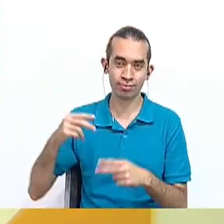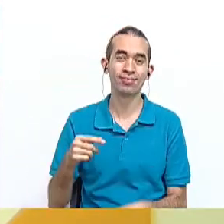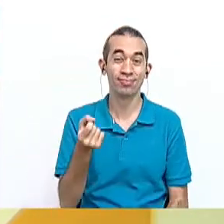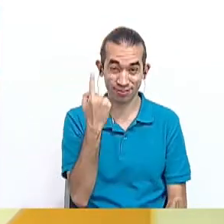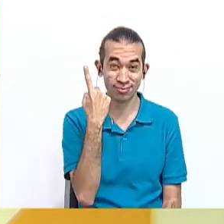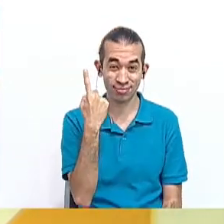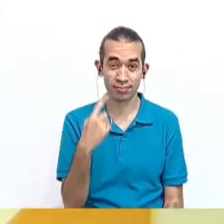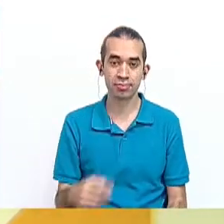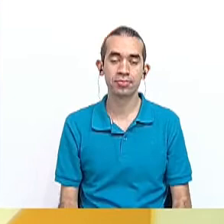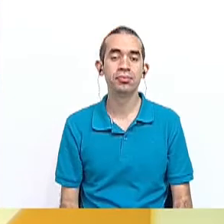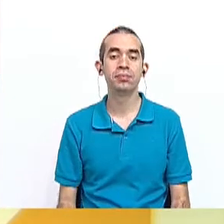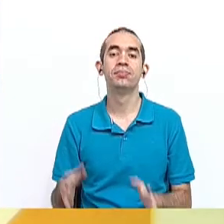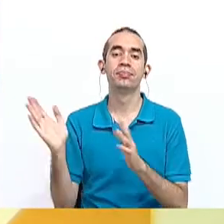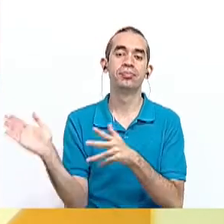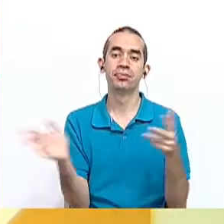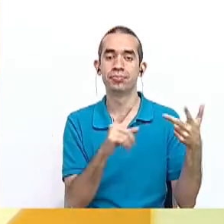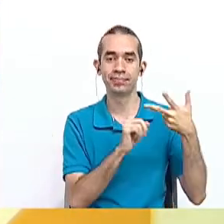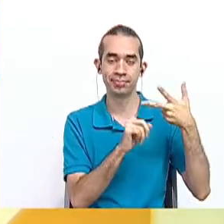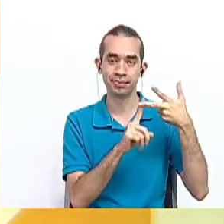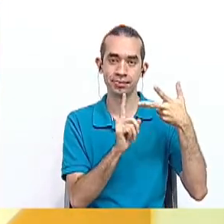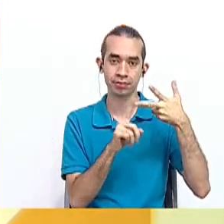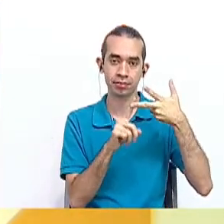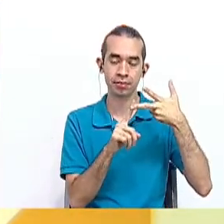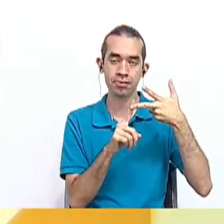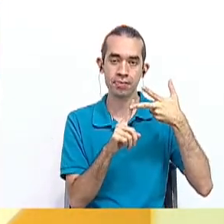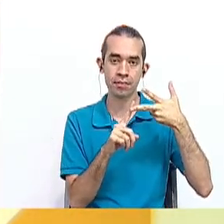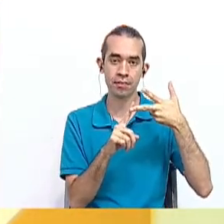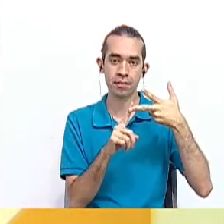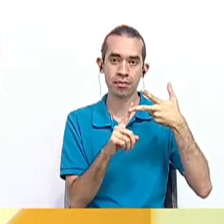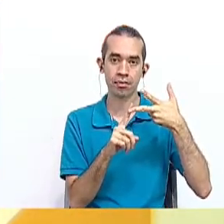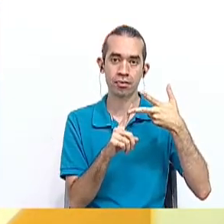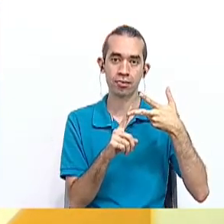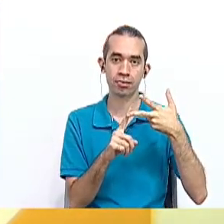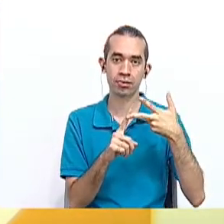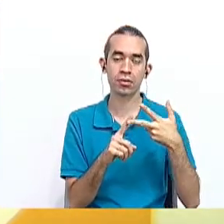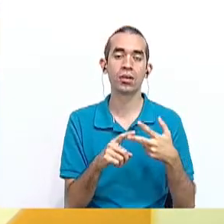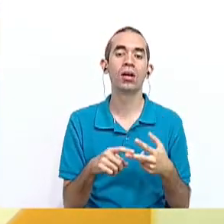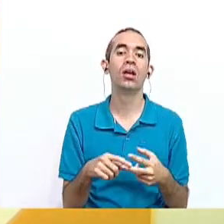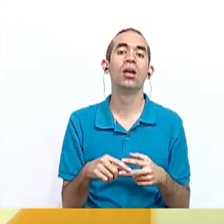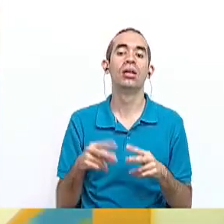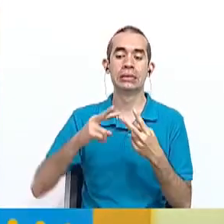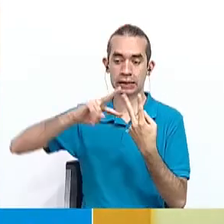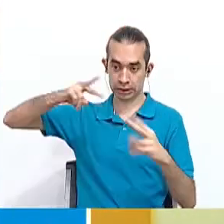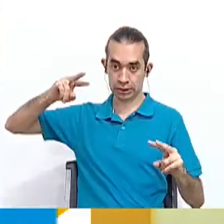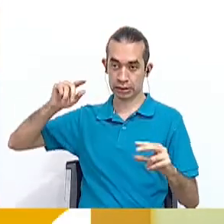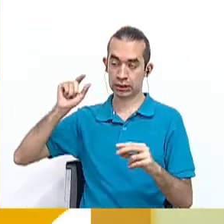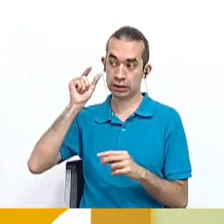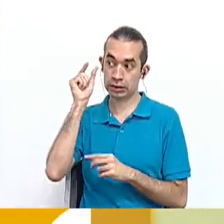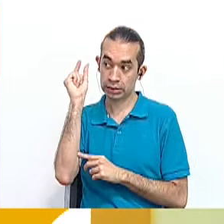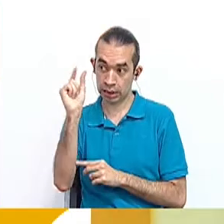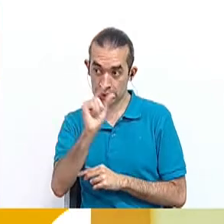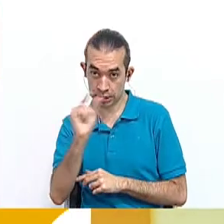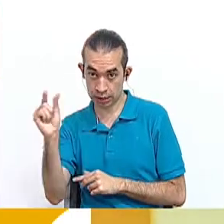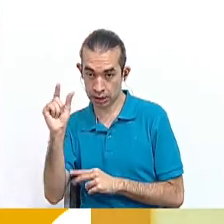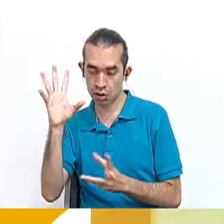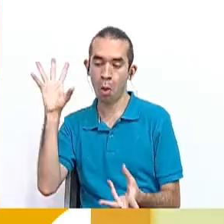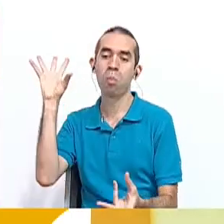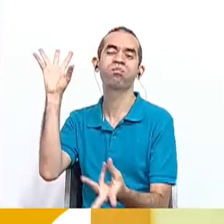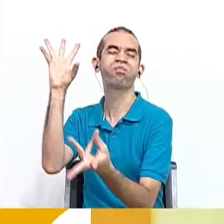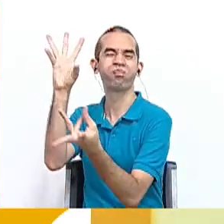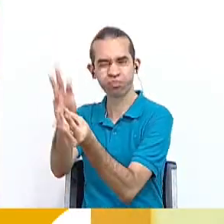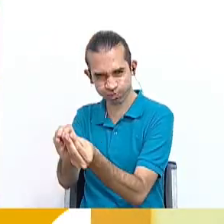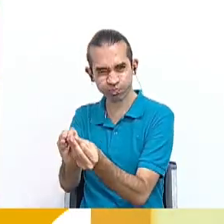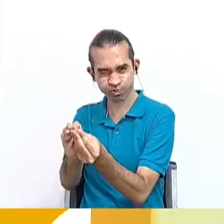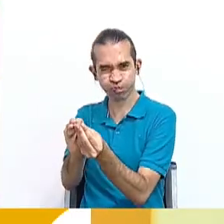todo. Vamos con el tercero. El tercero es el genoma. Y el genoma son todos los genes